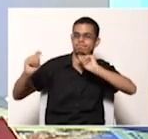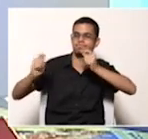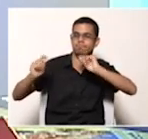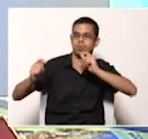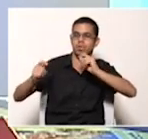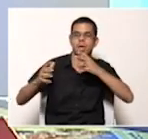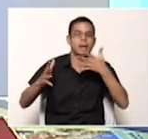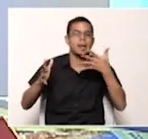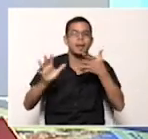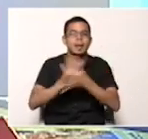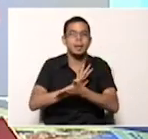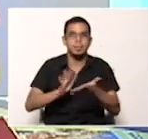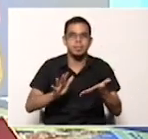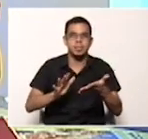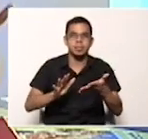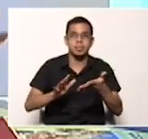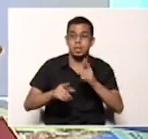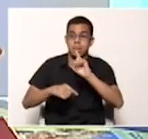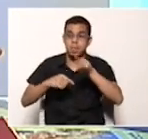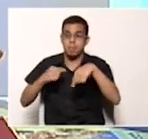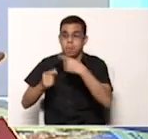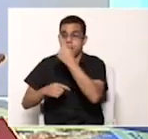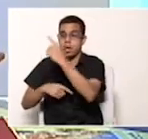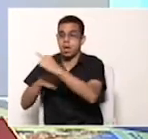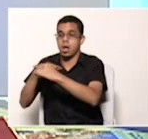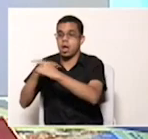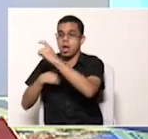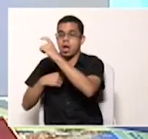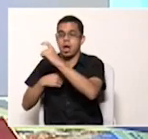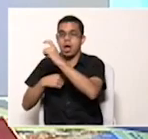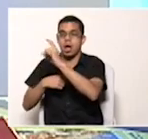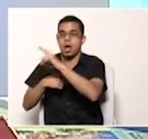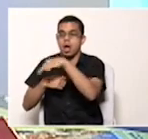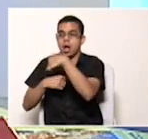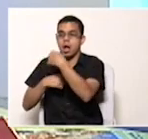hacemos una lluvia de ideas en donde identifiquemos la